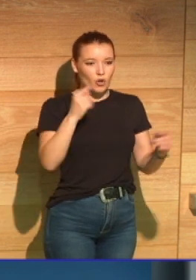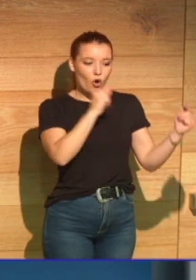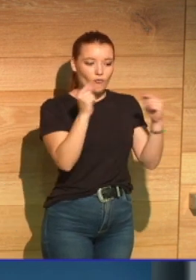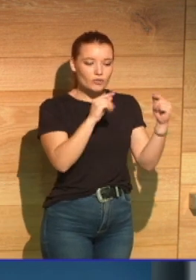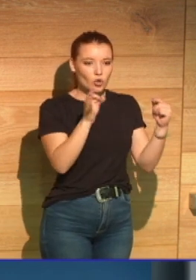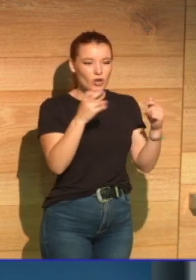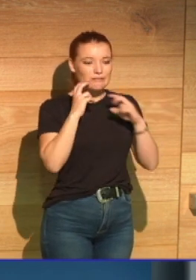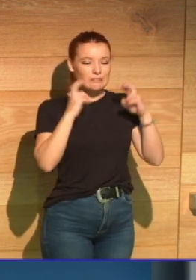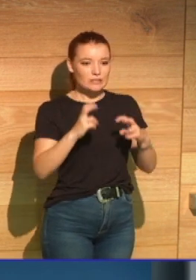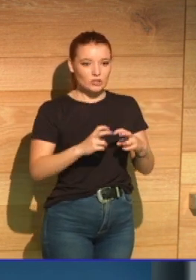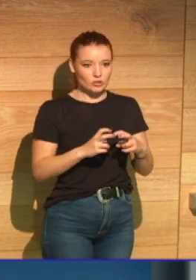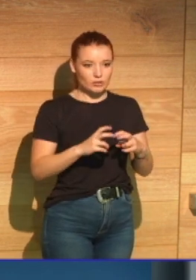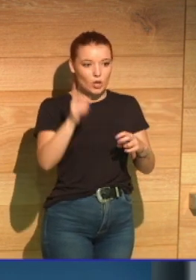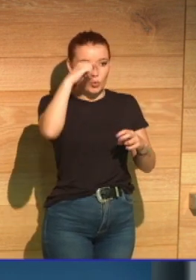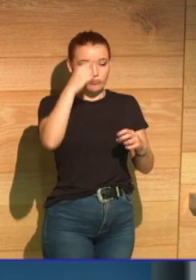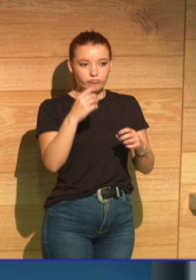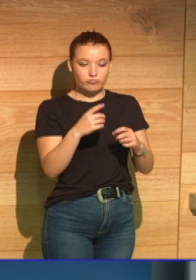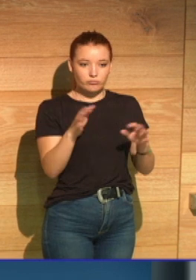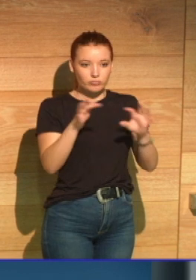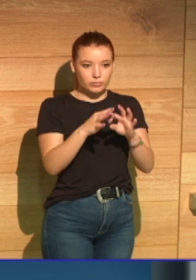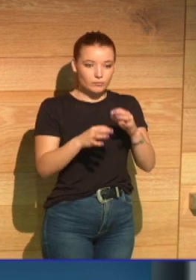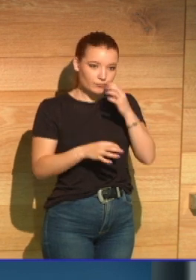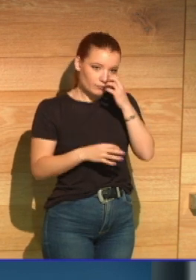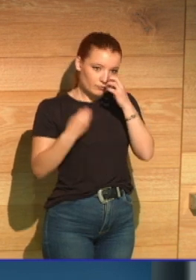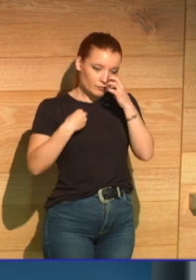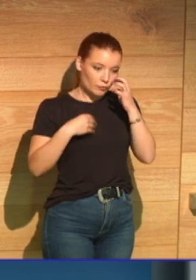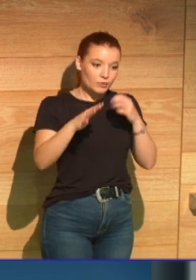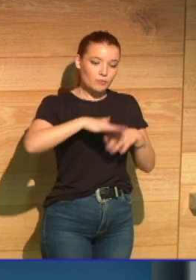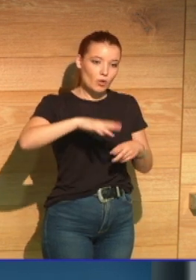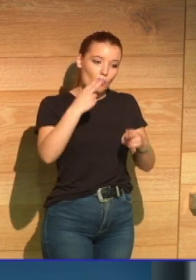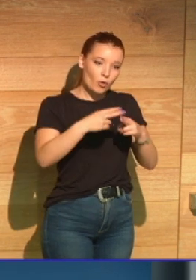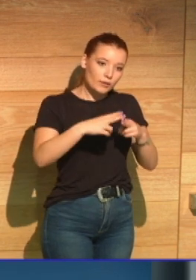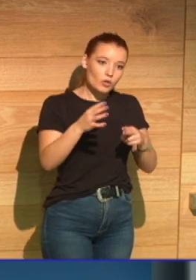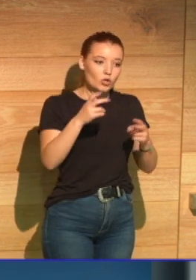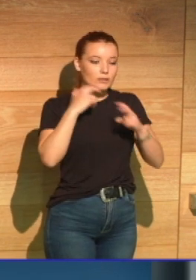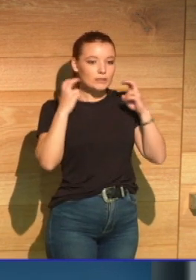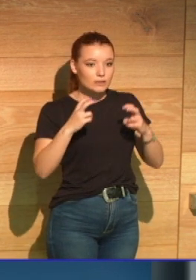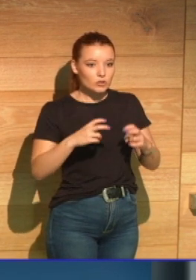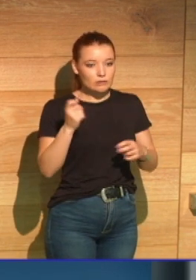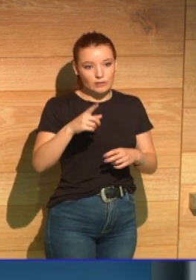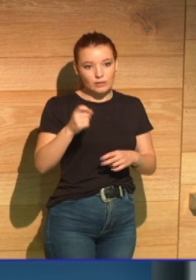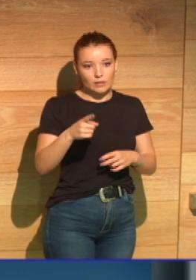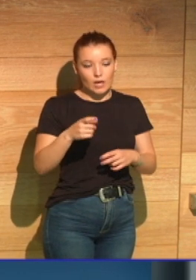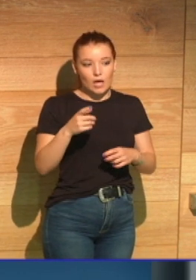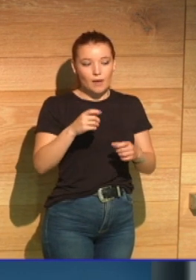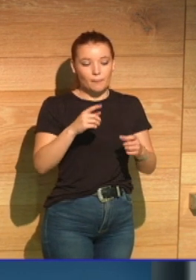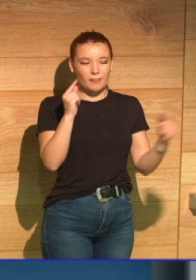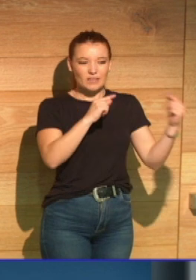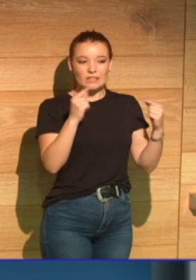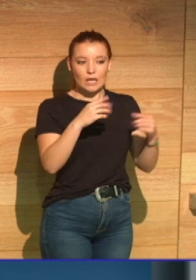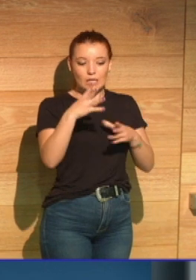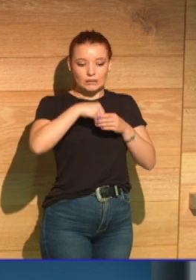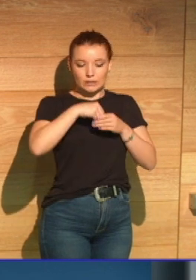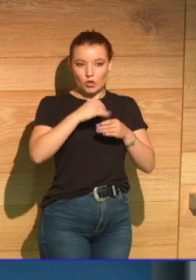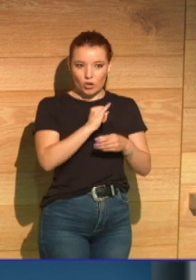paradisíaco donde todas las verdades son absolutas, sino por el contrario, un espacio político de tensión, donde siempre hay circunstancias de conflictos internos a partir de quien lo